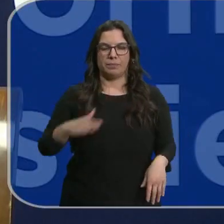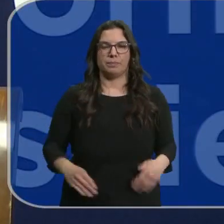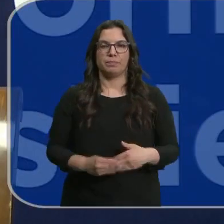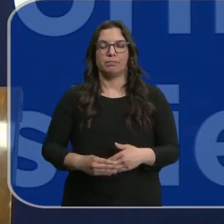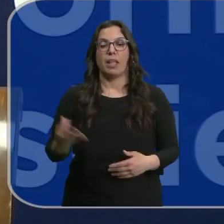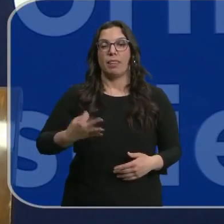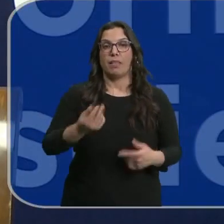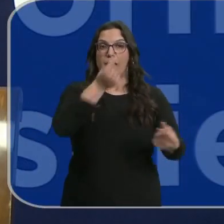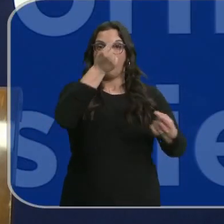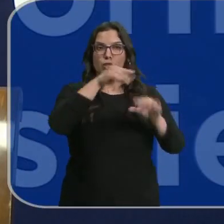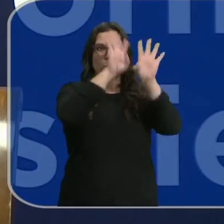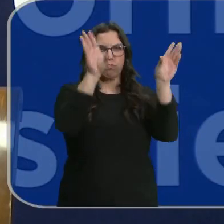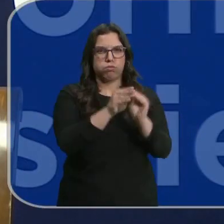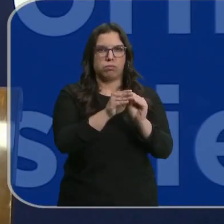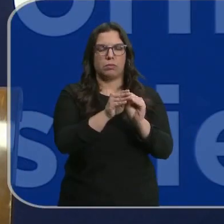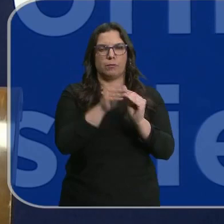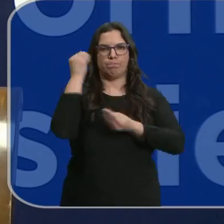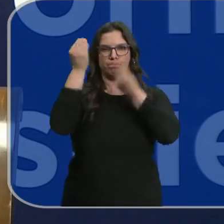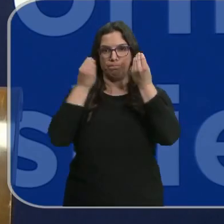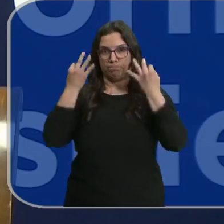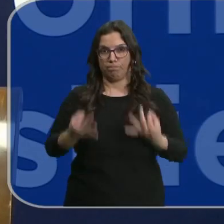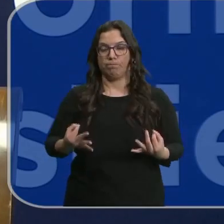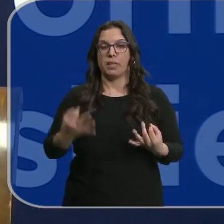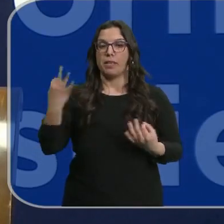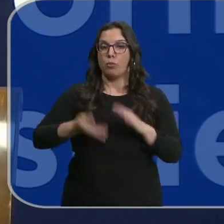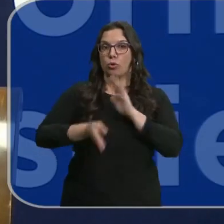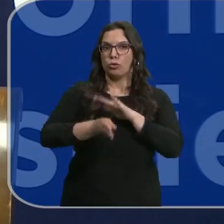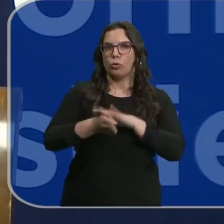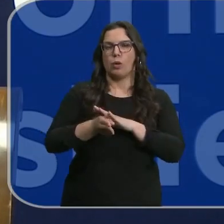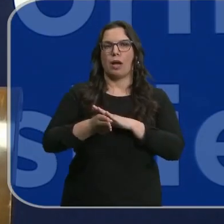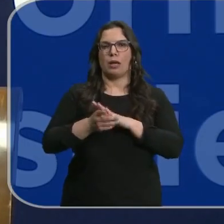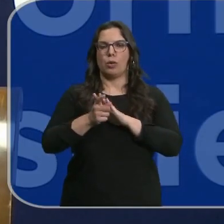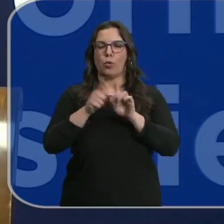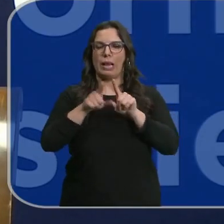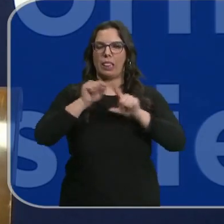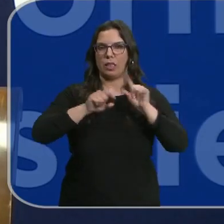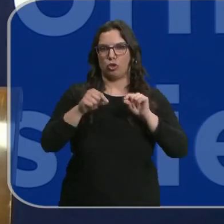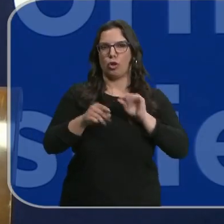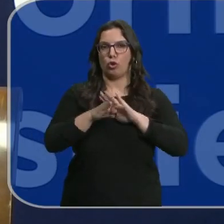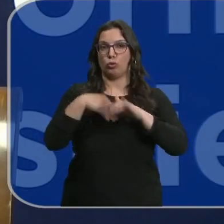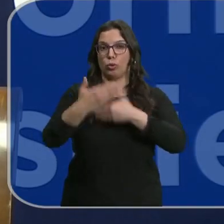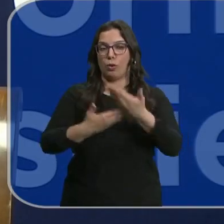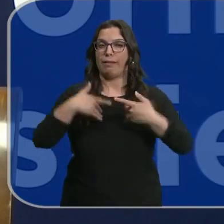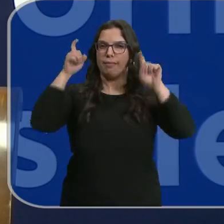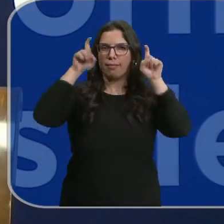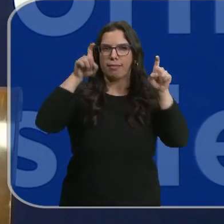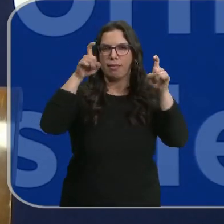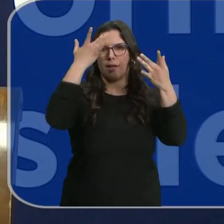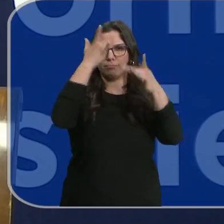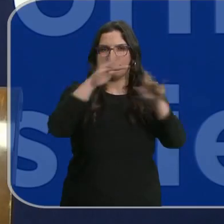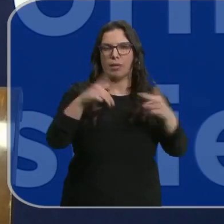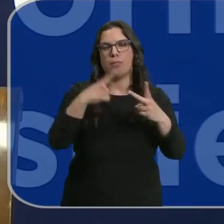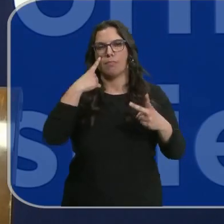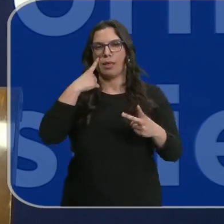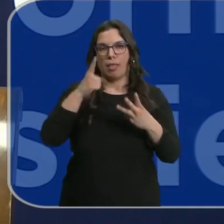sacar conclusiones de todos los datos. Tenemos que seguir tomando medidas en la educación, en la